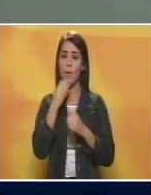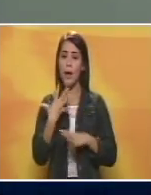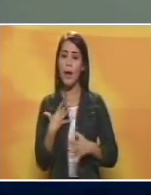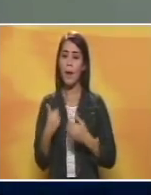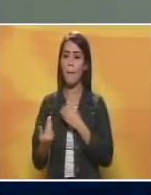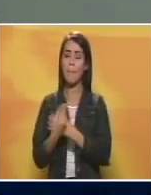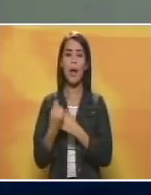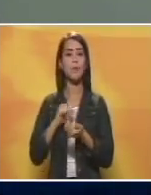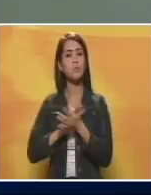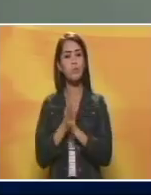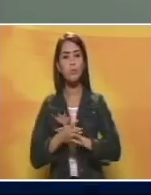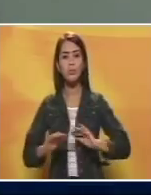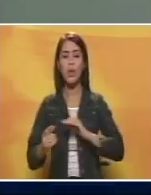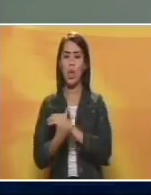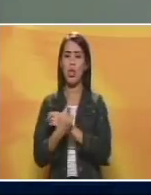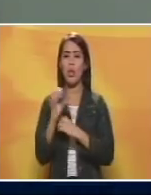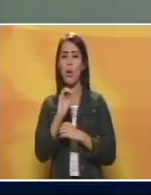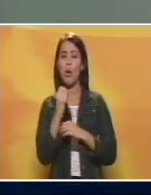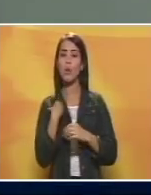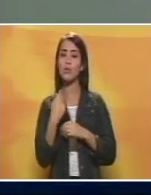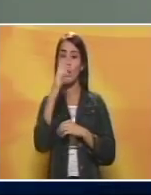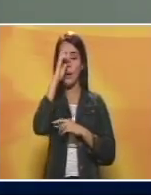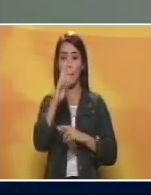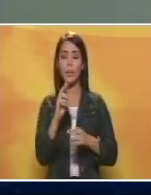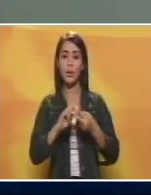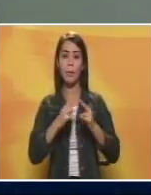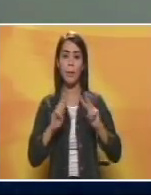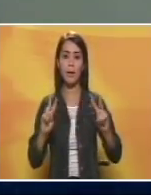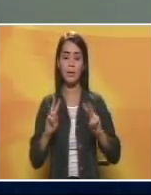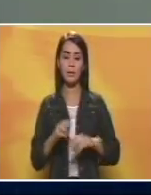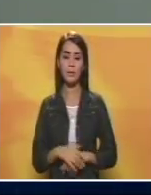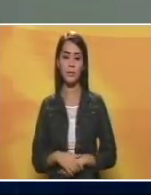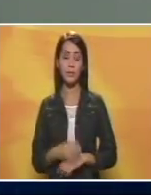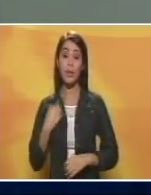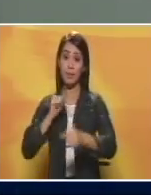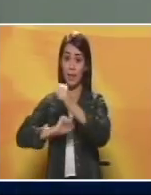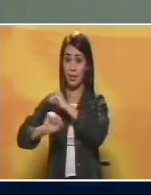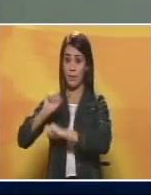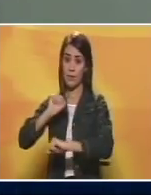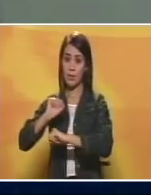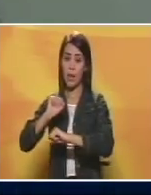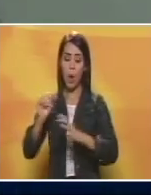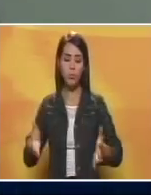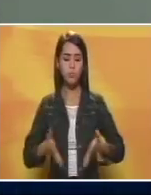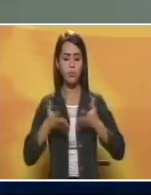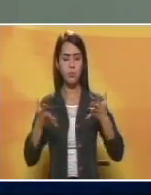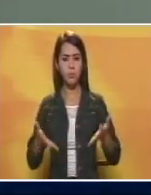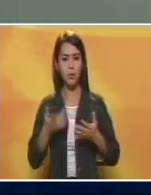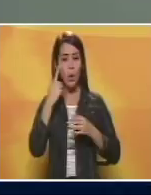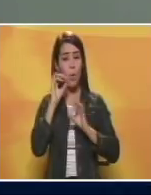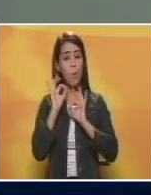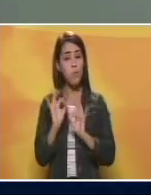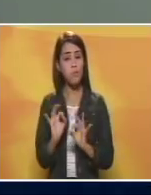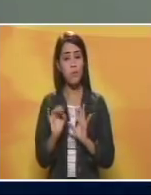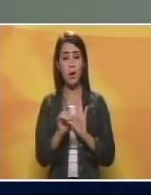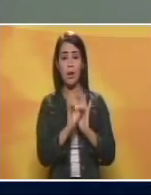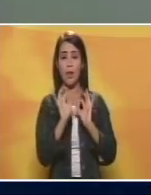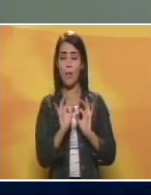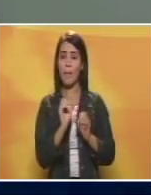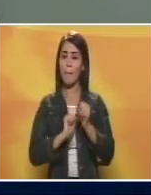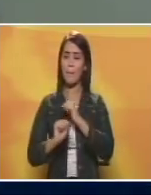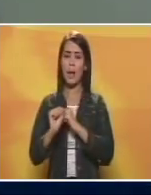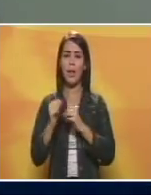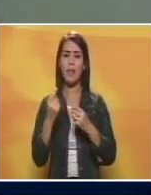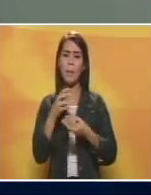los actos de agresión u otras violaciones a la paz con el propósito de defender promover y alentar la resolución de